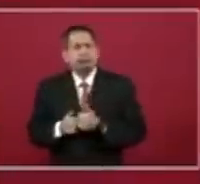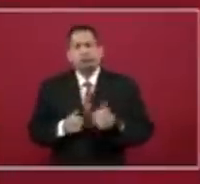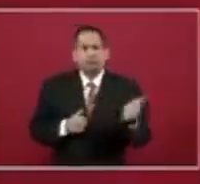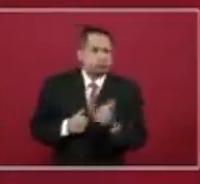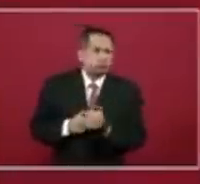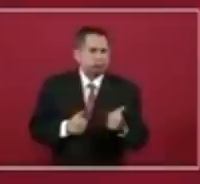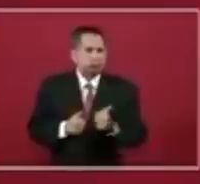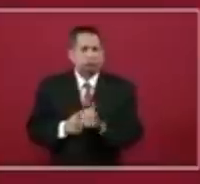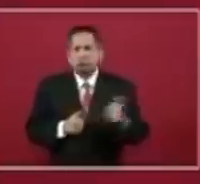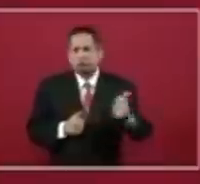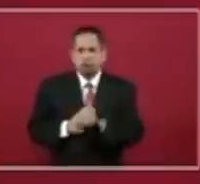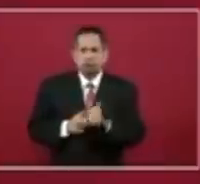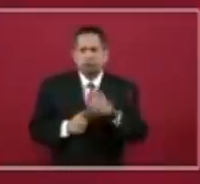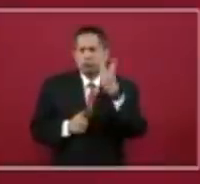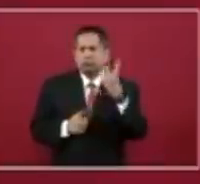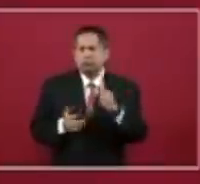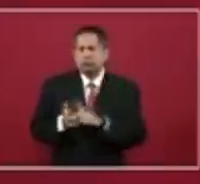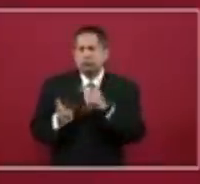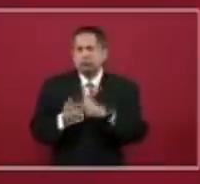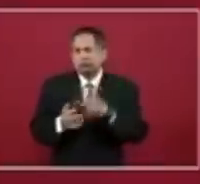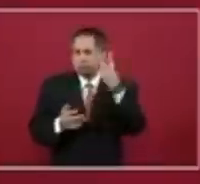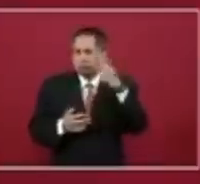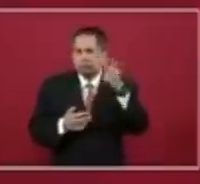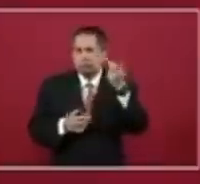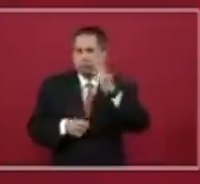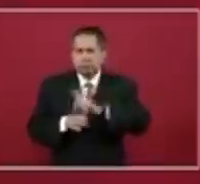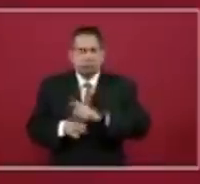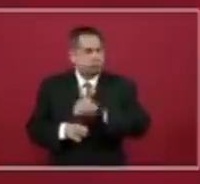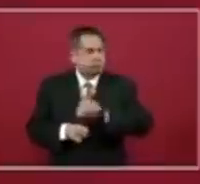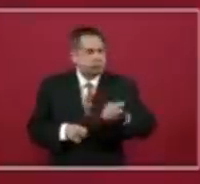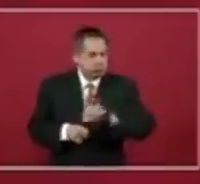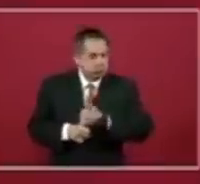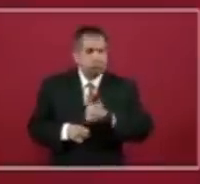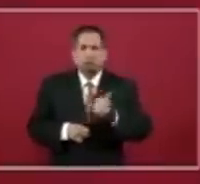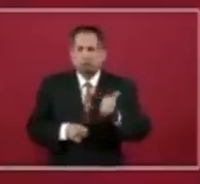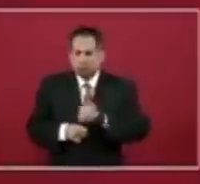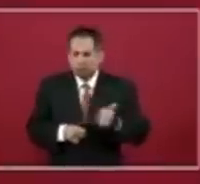dos viajes diarios. Y tendríamos